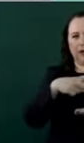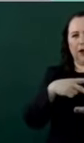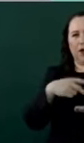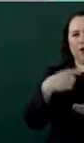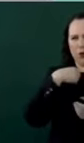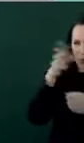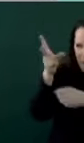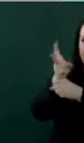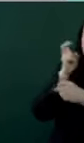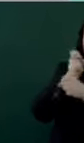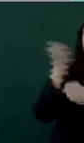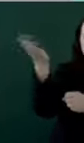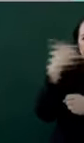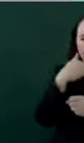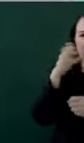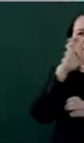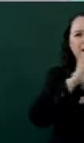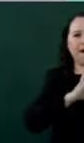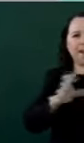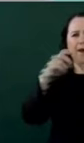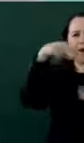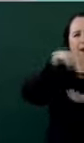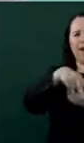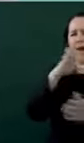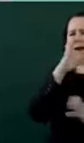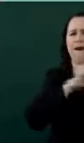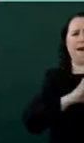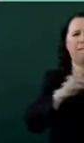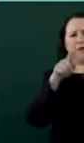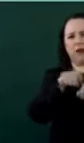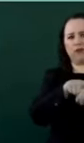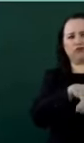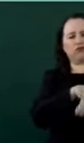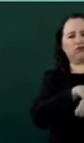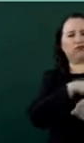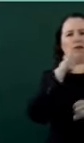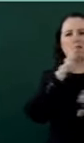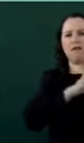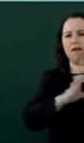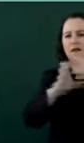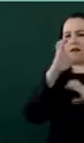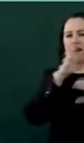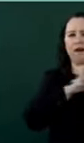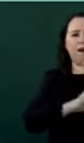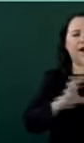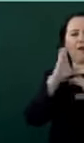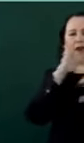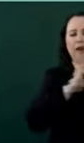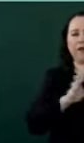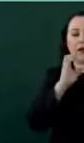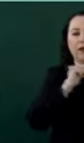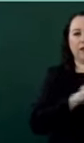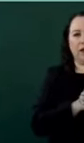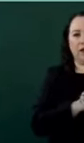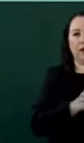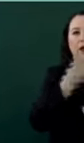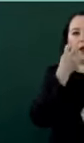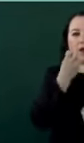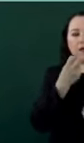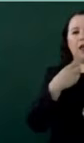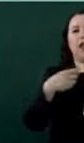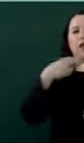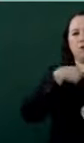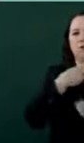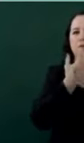cantara y estuvo toda la noche y dice, no me voy a ir hasta que llegue el jefe de gobierno.